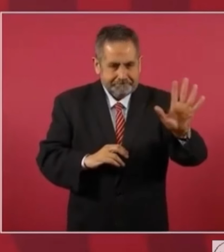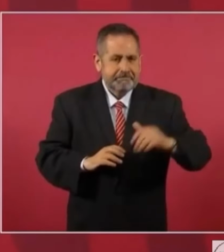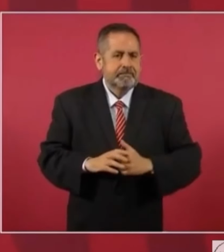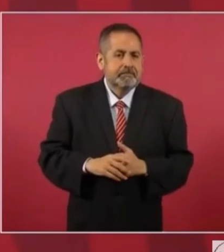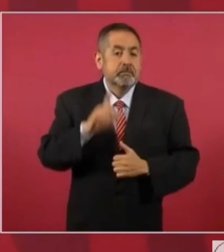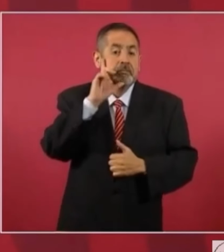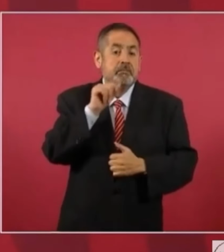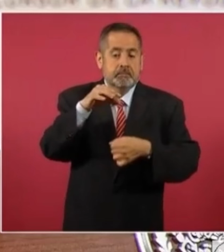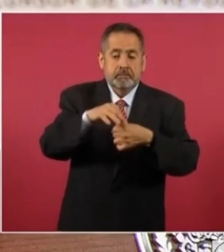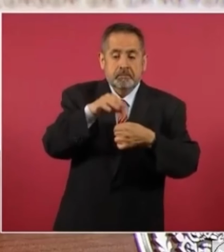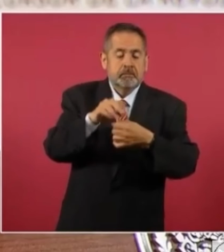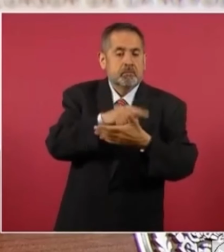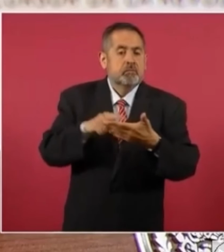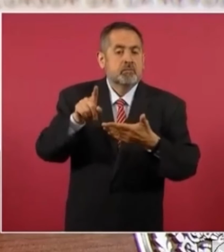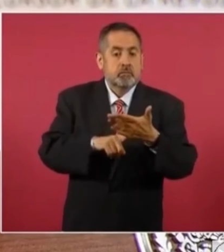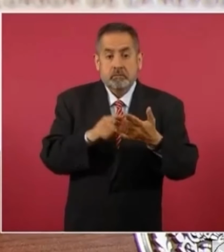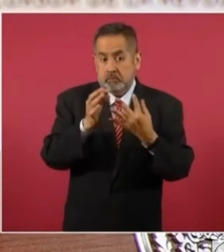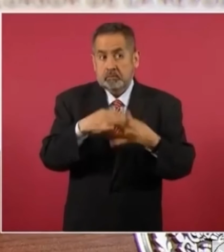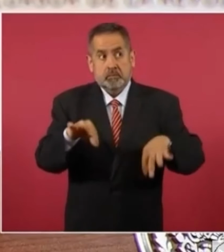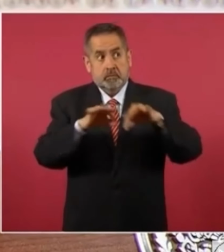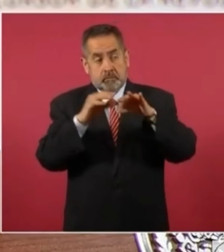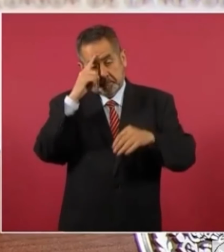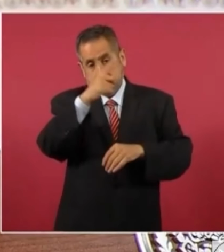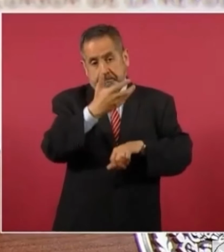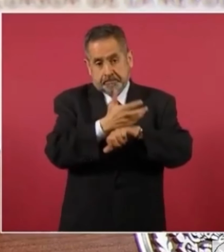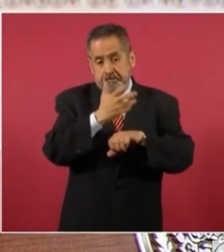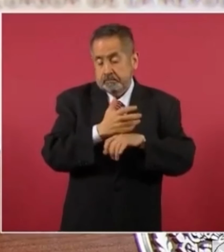Mañana hay elecciones que son muy importantes